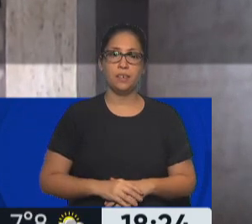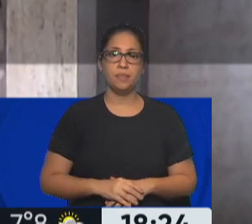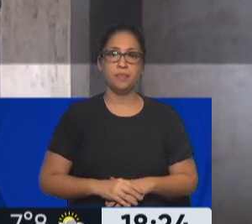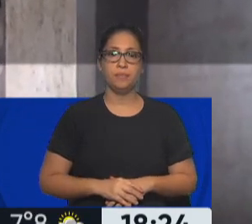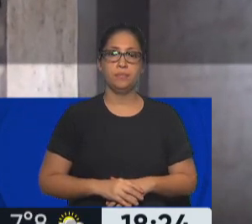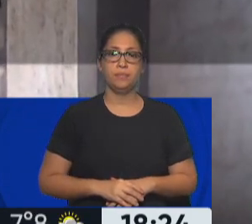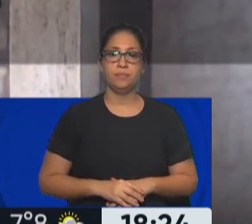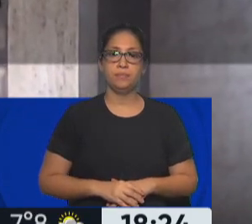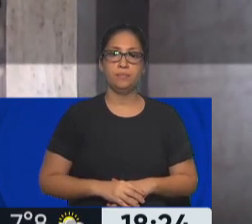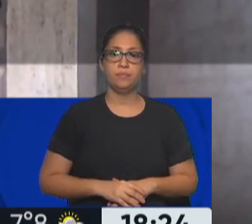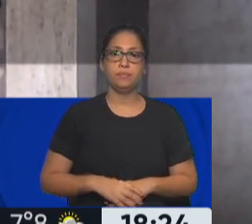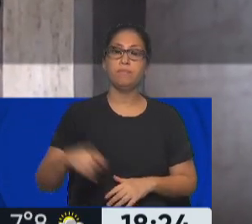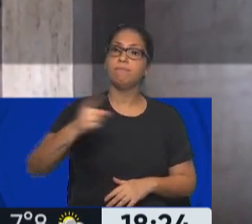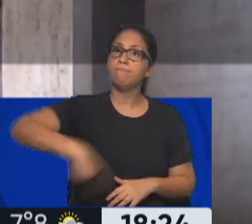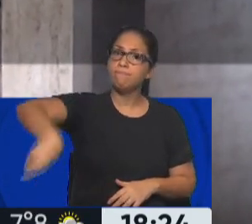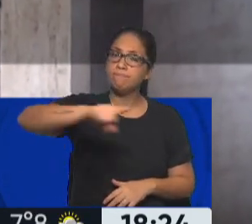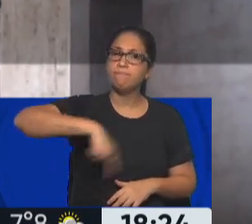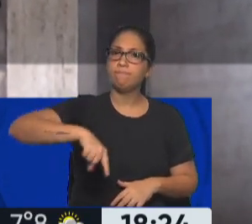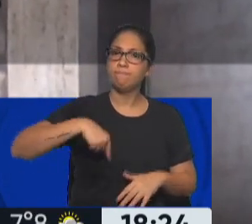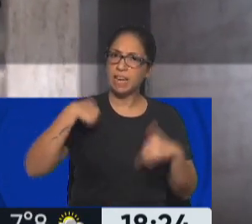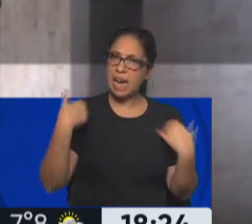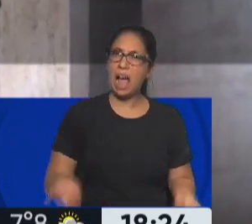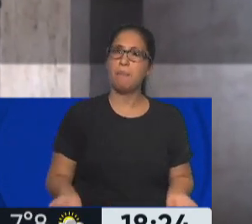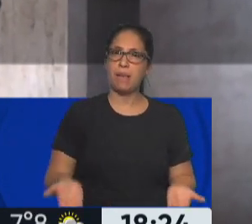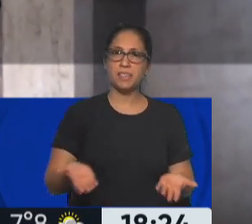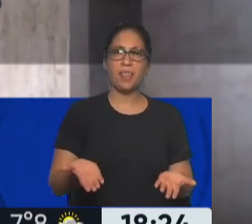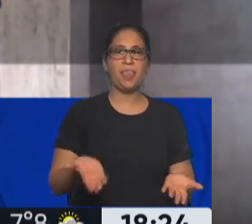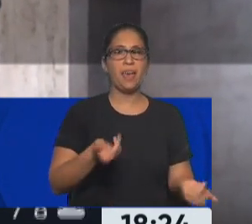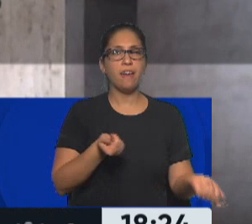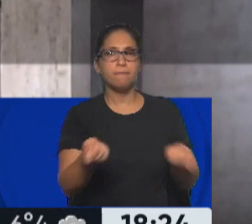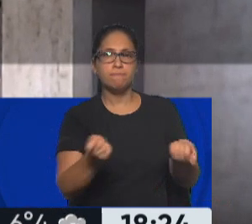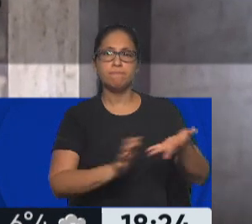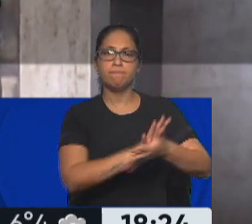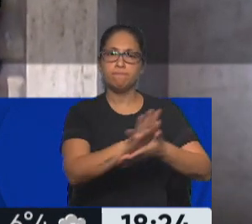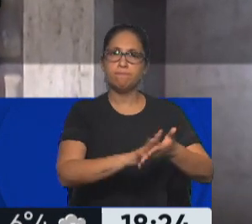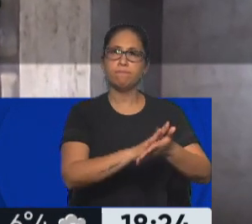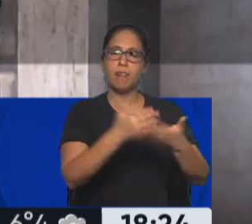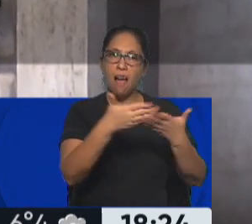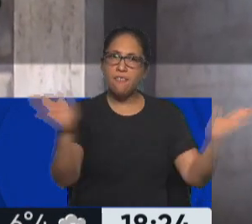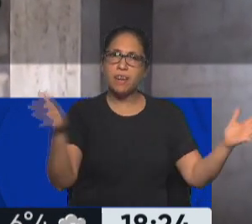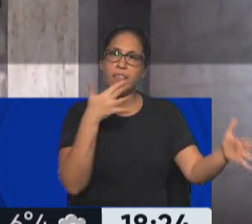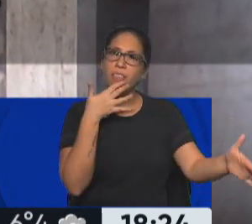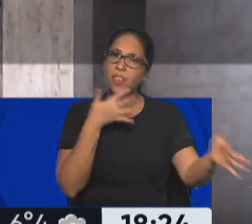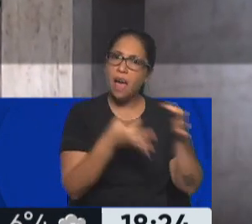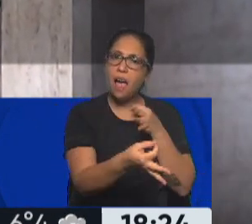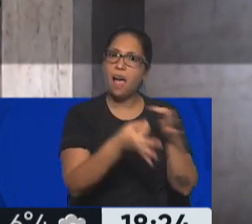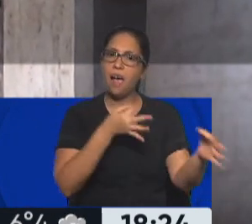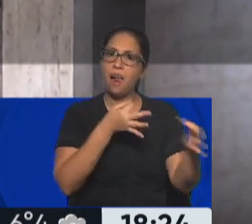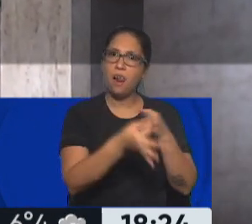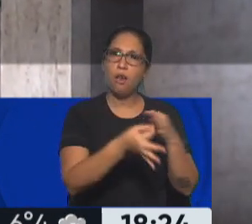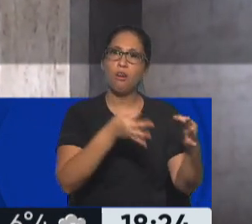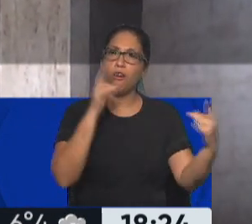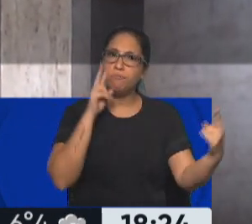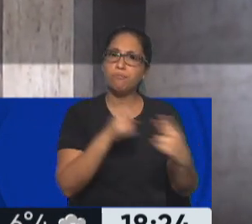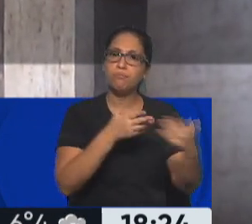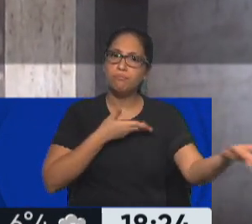Si abbia l'audacia di aprire la porta al negoziato e a gesti di dialogo e di incontro